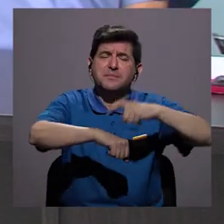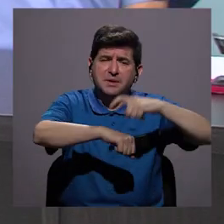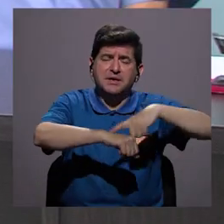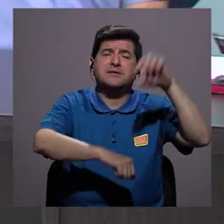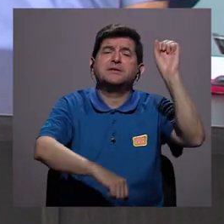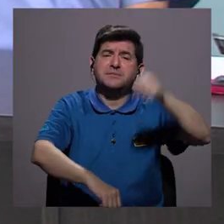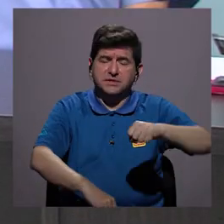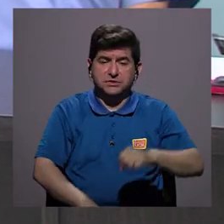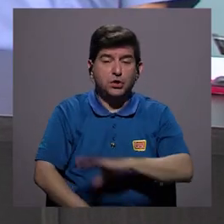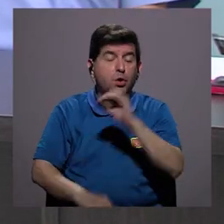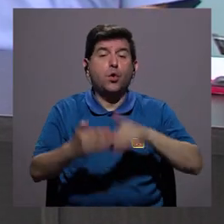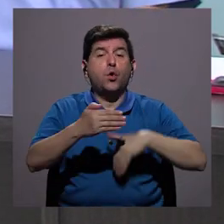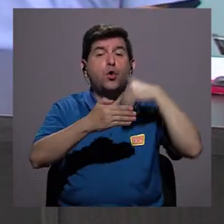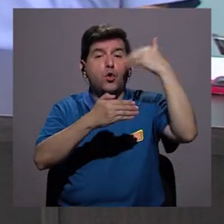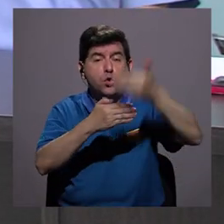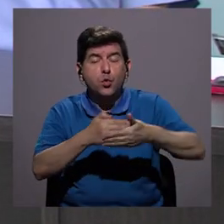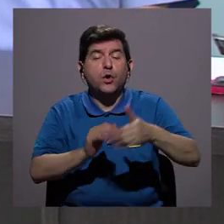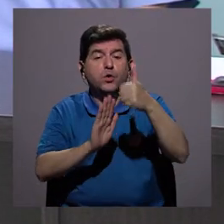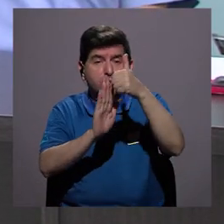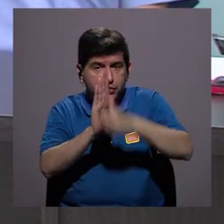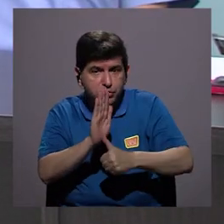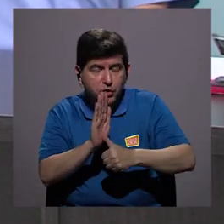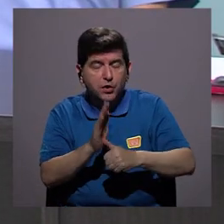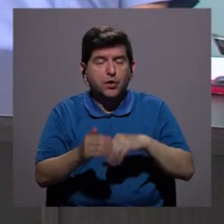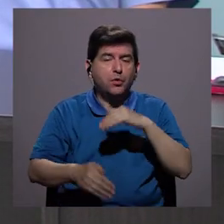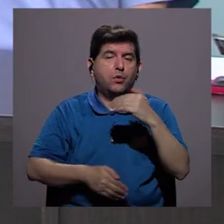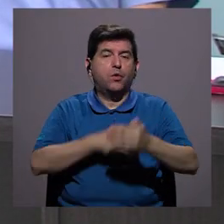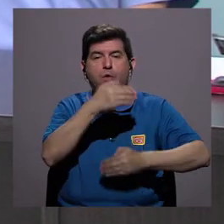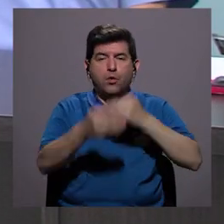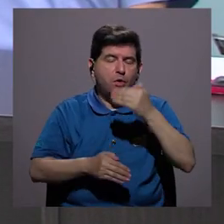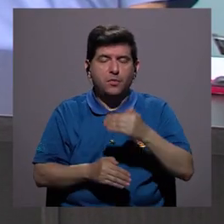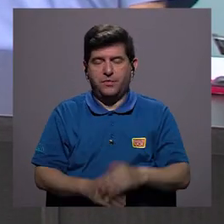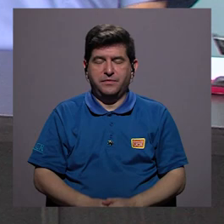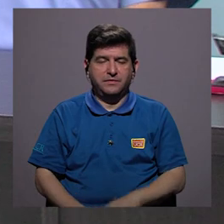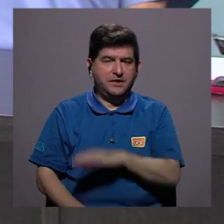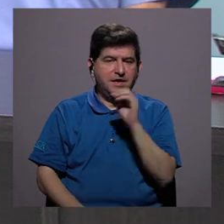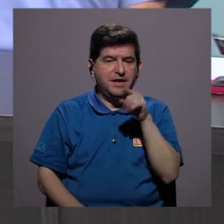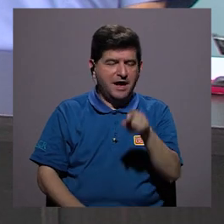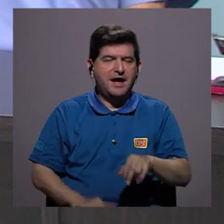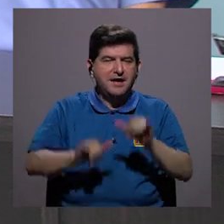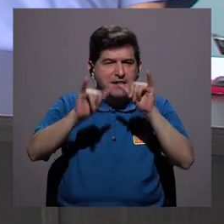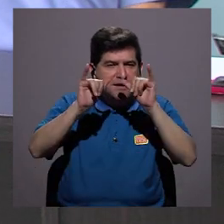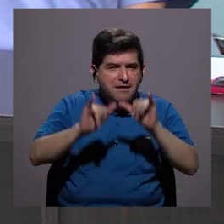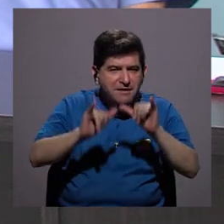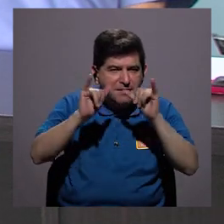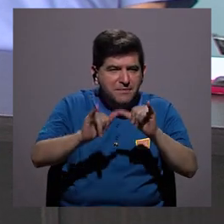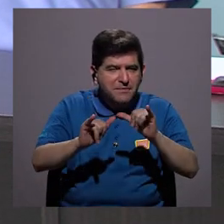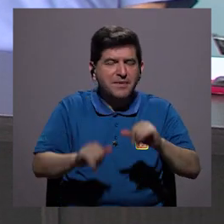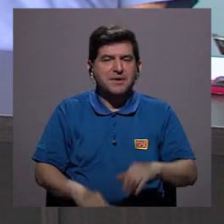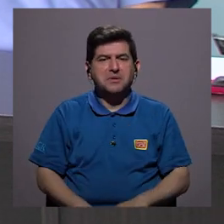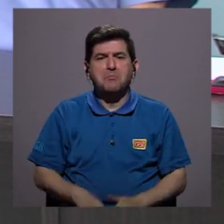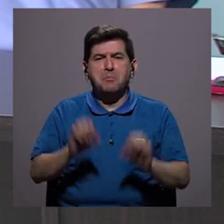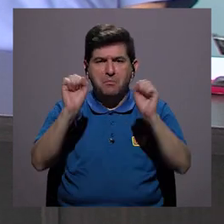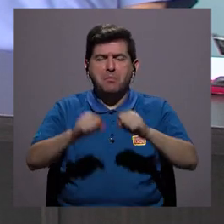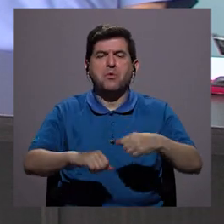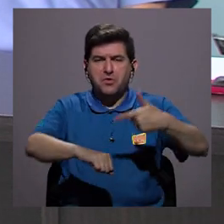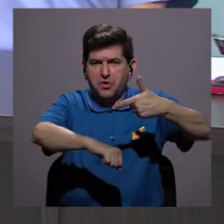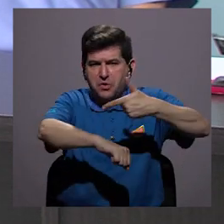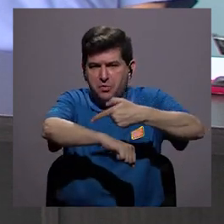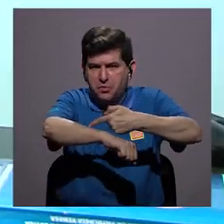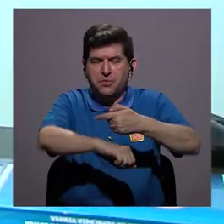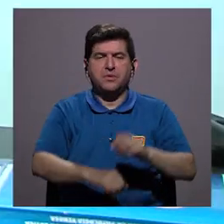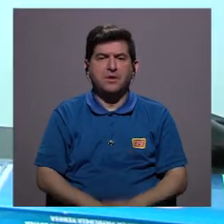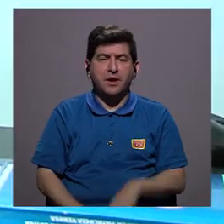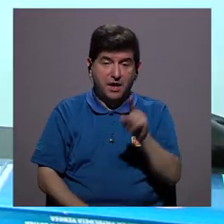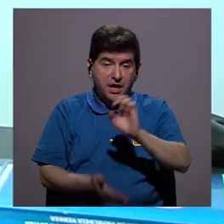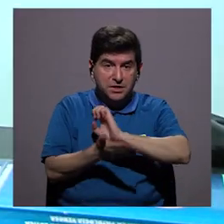primeras etapas, o después de una cirugía o de un procedimiento, y lo que haya quedado pequeño se puede inyectar perfectamente.